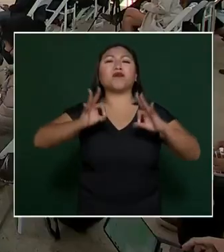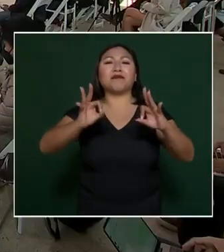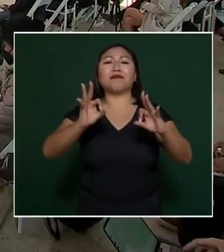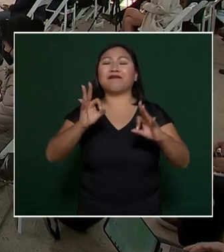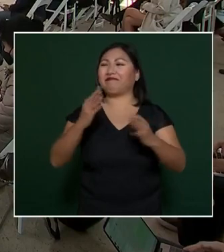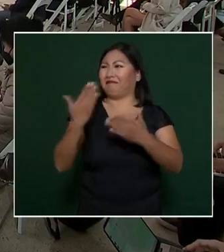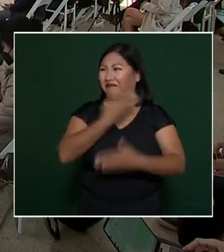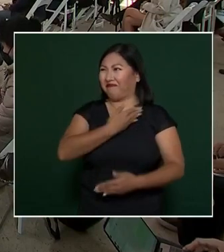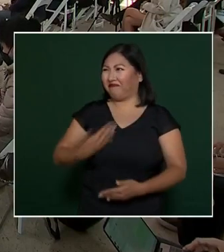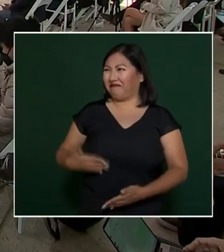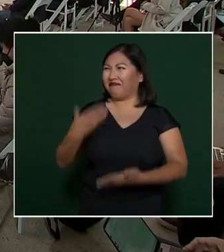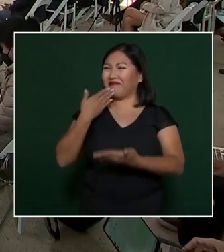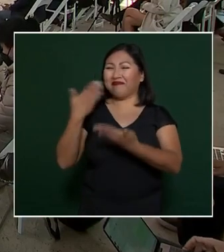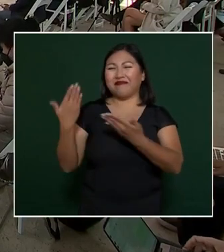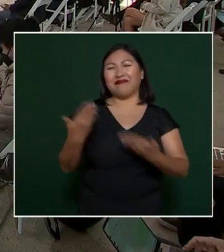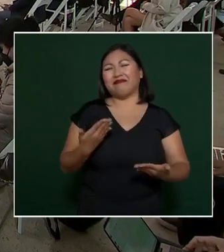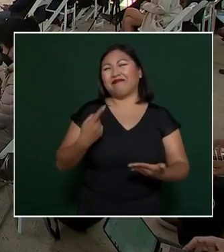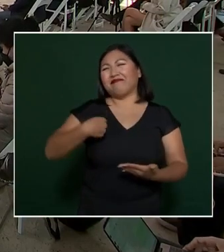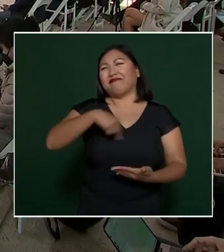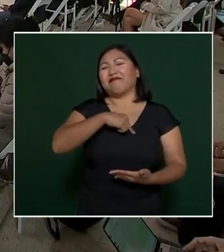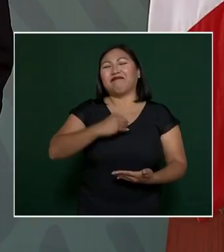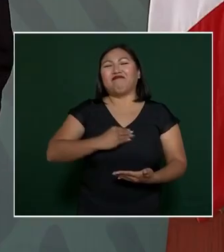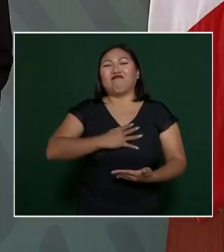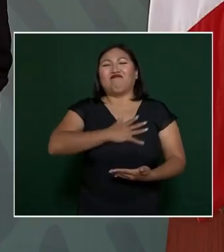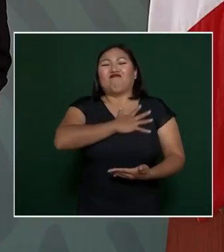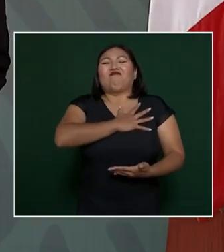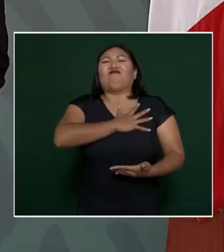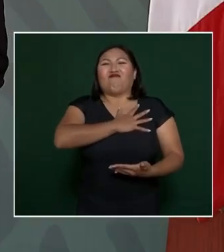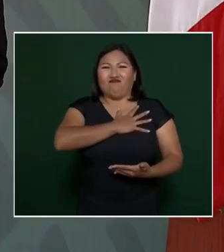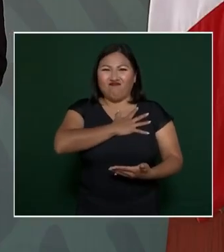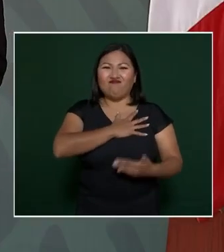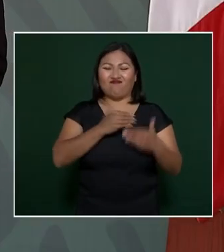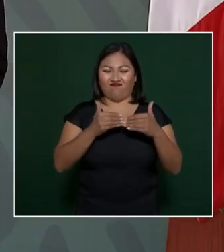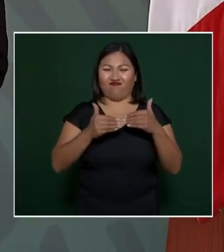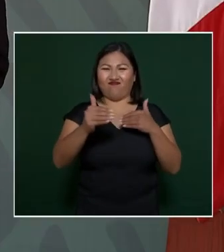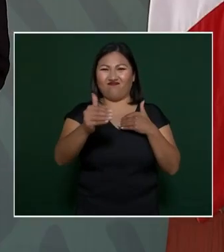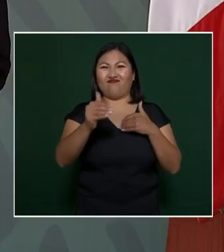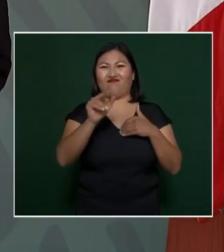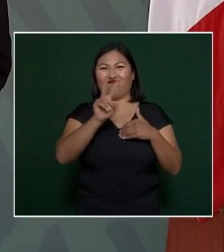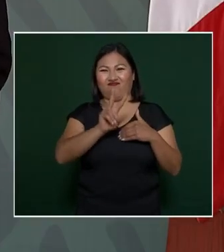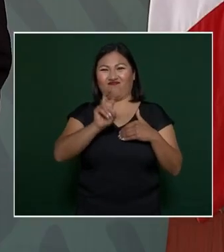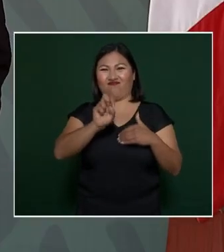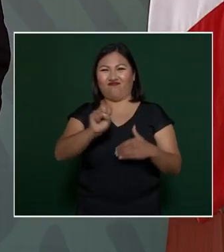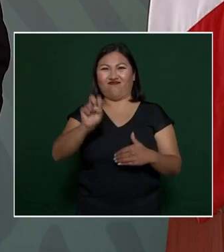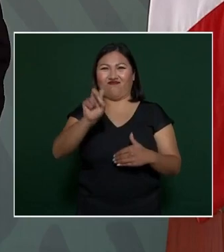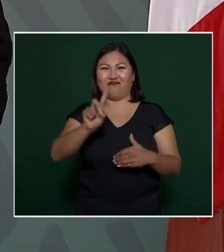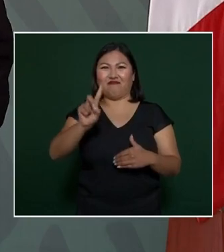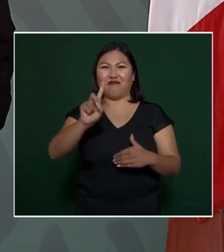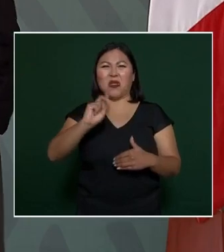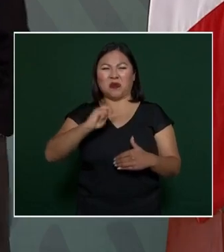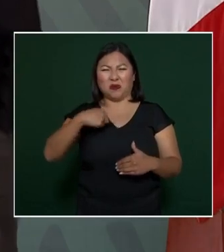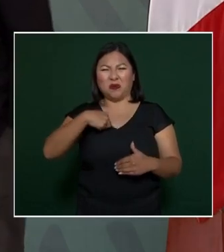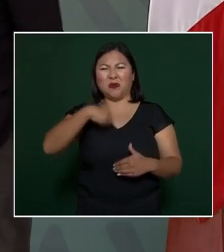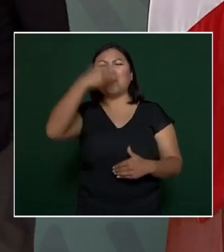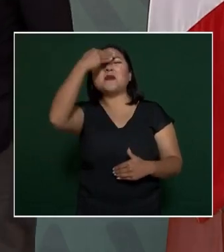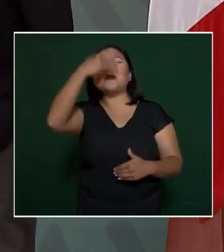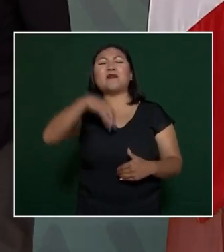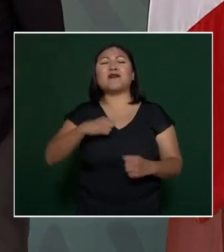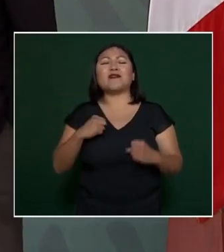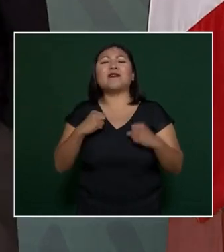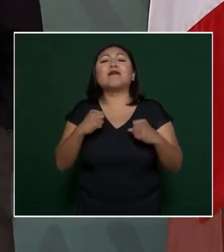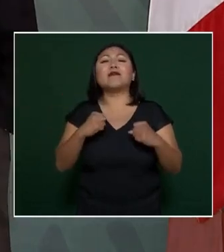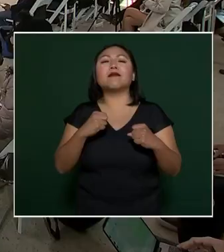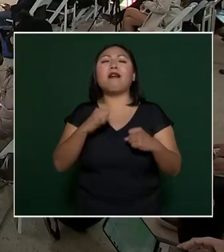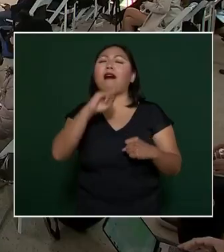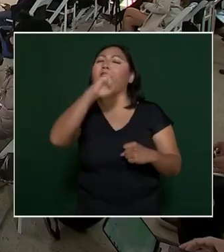presidente viviremos con emoción y con mucha intensidad estos días y mi única certidumbre es que nunca